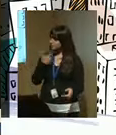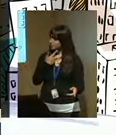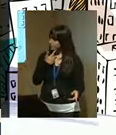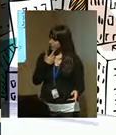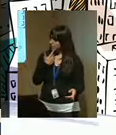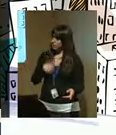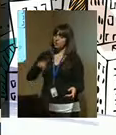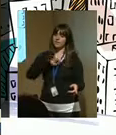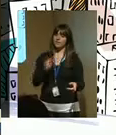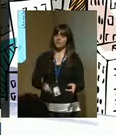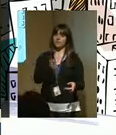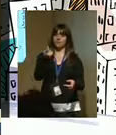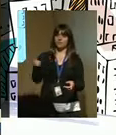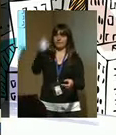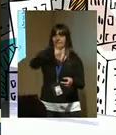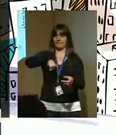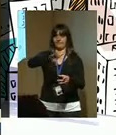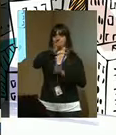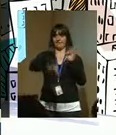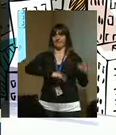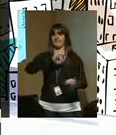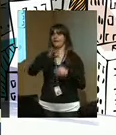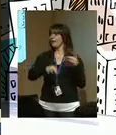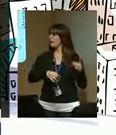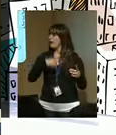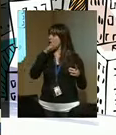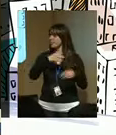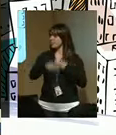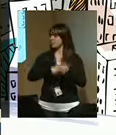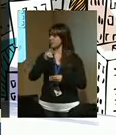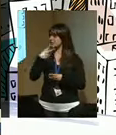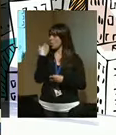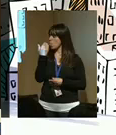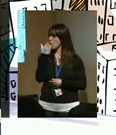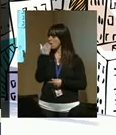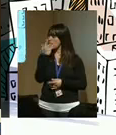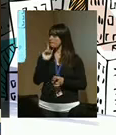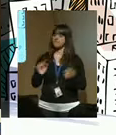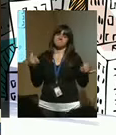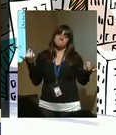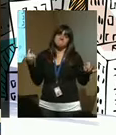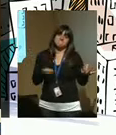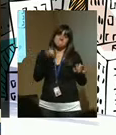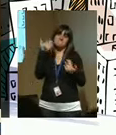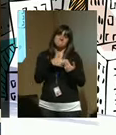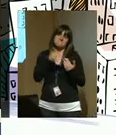Casero, entre todos, cada uno se dedica a algo. Ahora estamos haciendo el segundo, pero por lo menos le damos un poquito